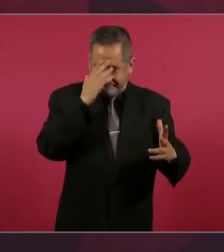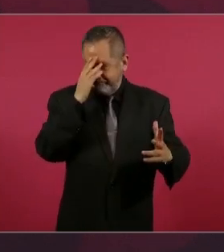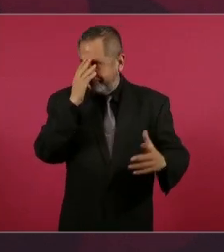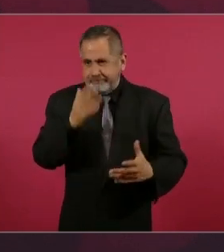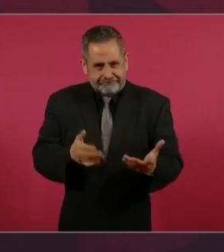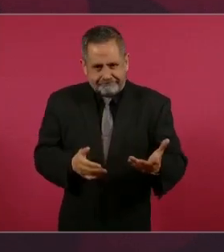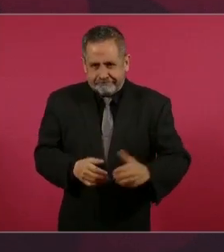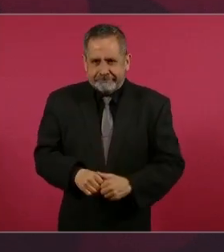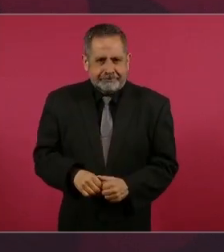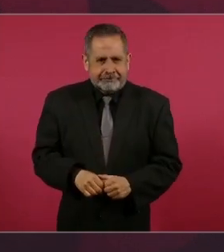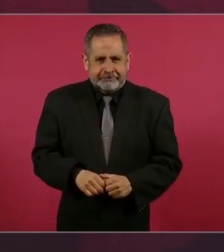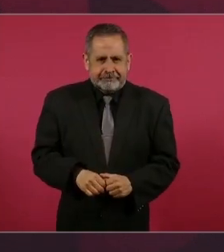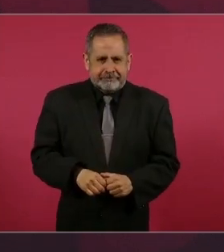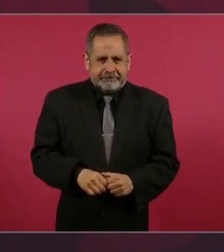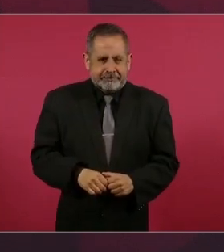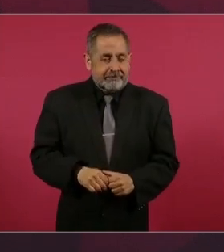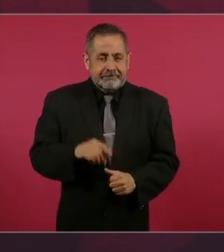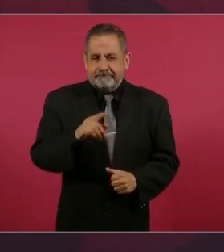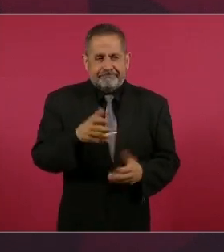donde